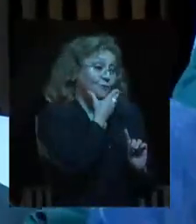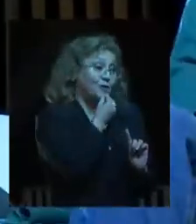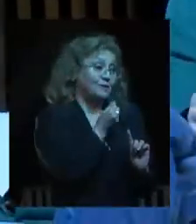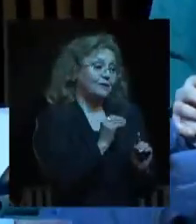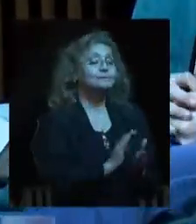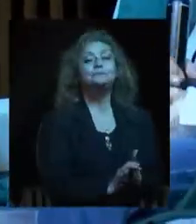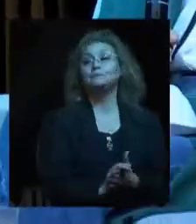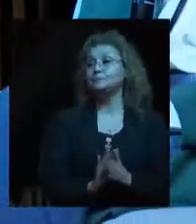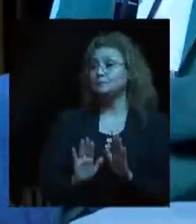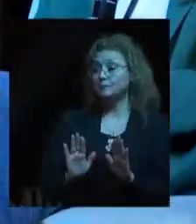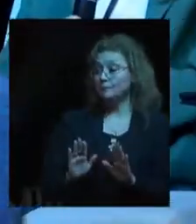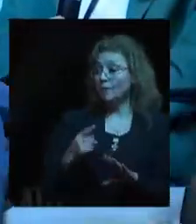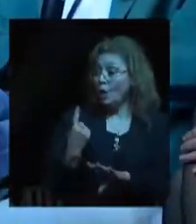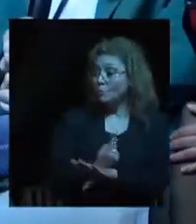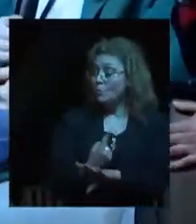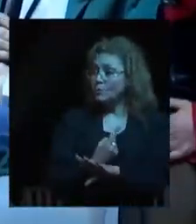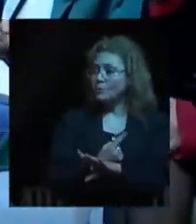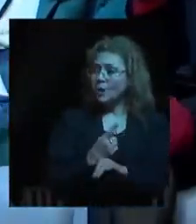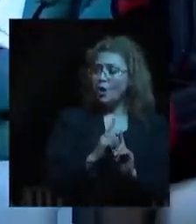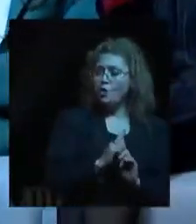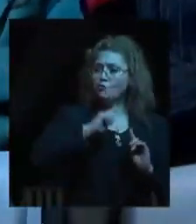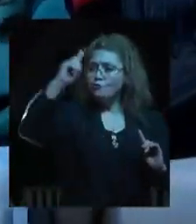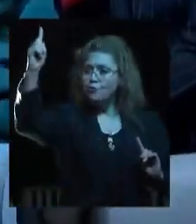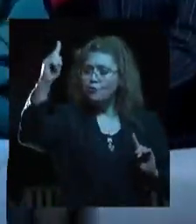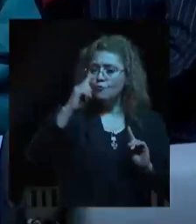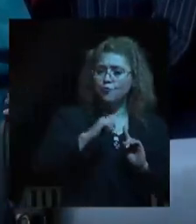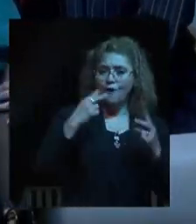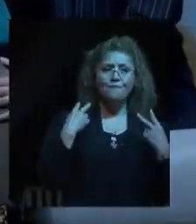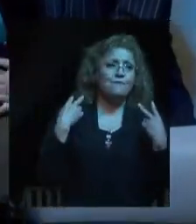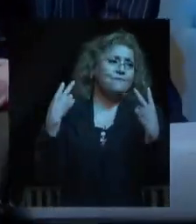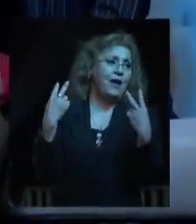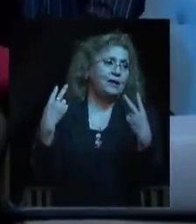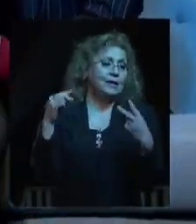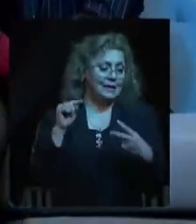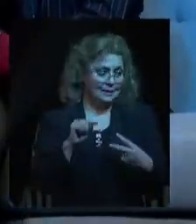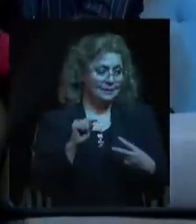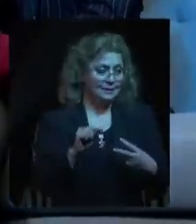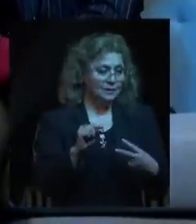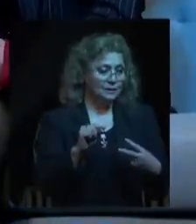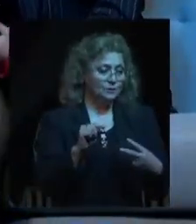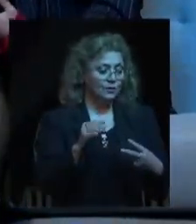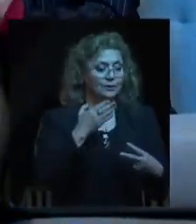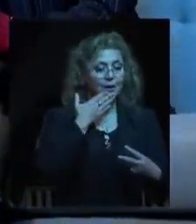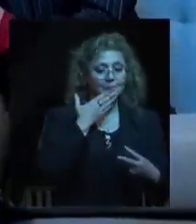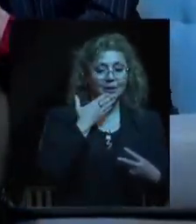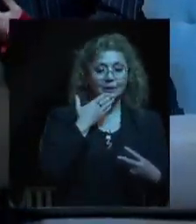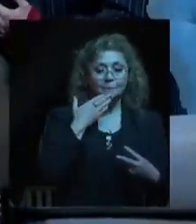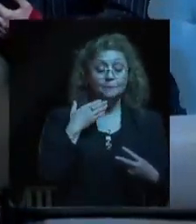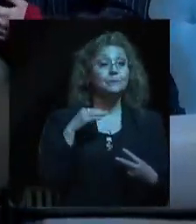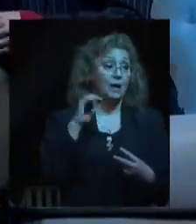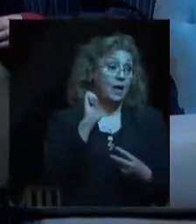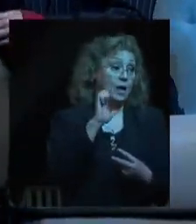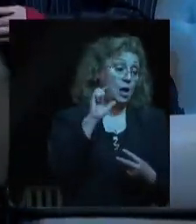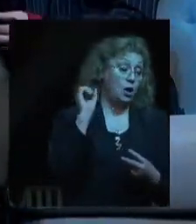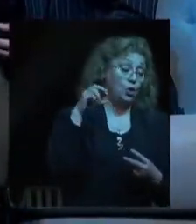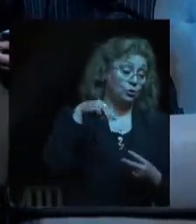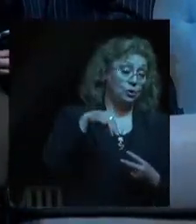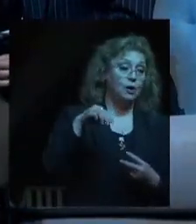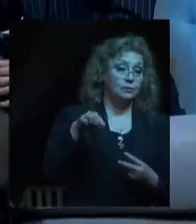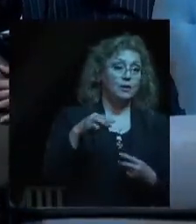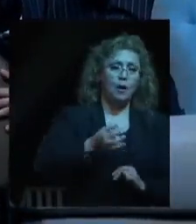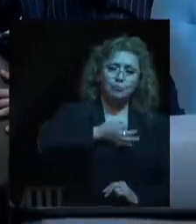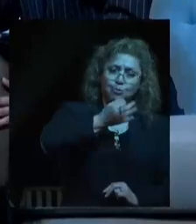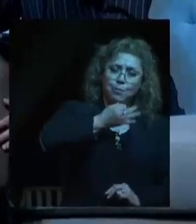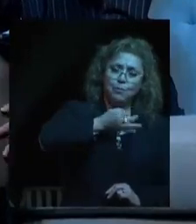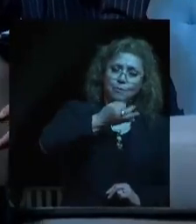Y hablando también de esos viajes, también, bueno, Elon Musk que está hablando